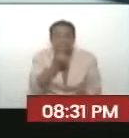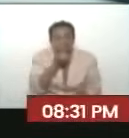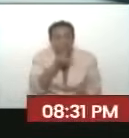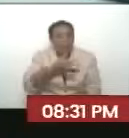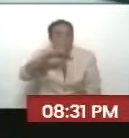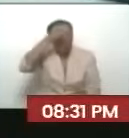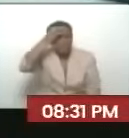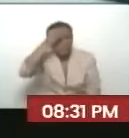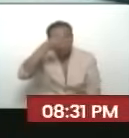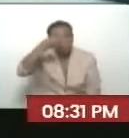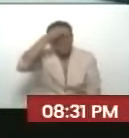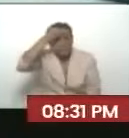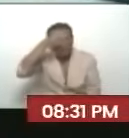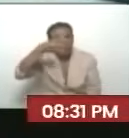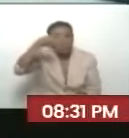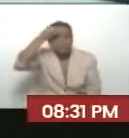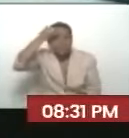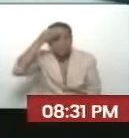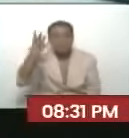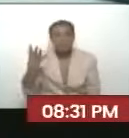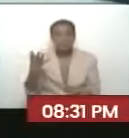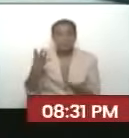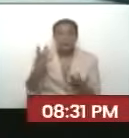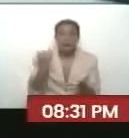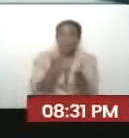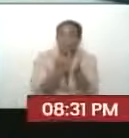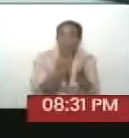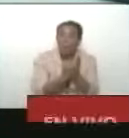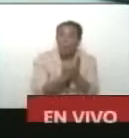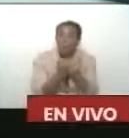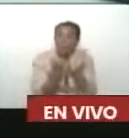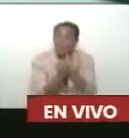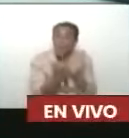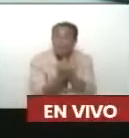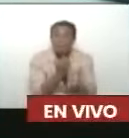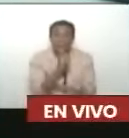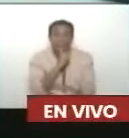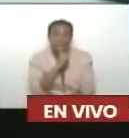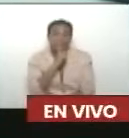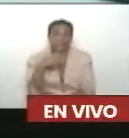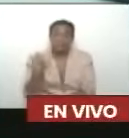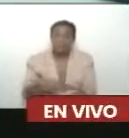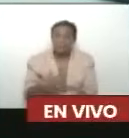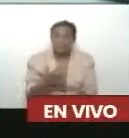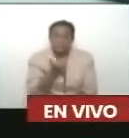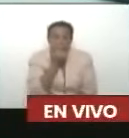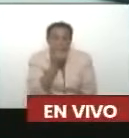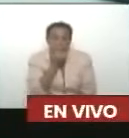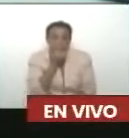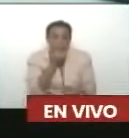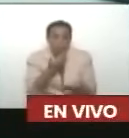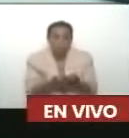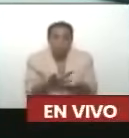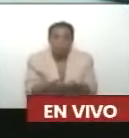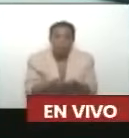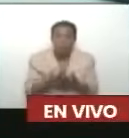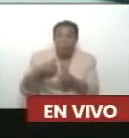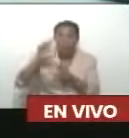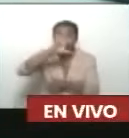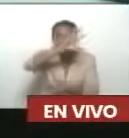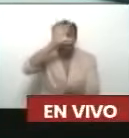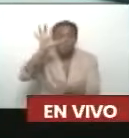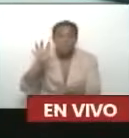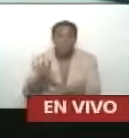hemos aprendido. Hemos sido puestos a prueba. Dudo que en otros lugares